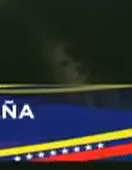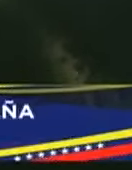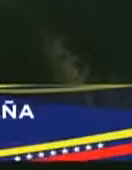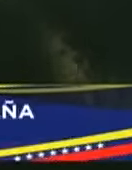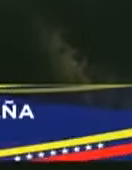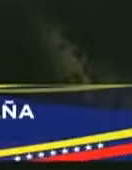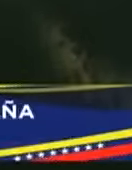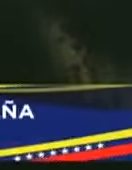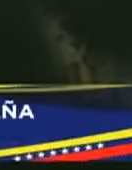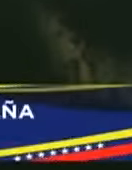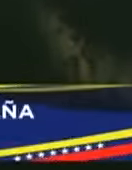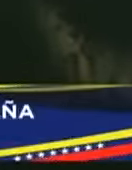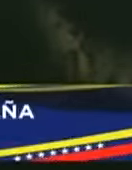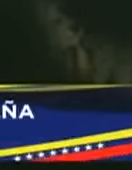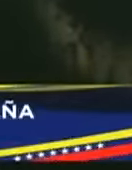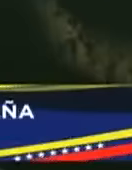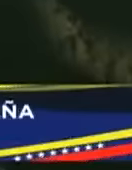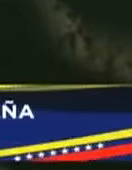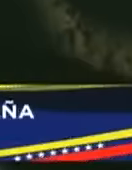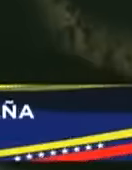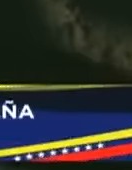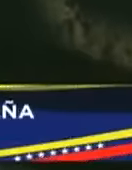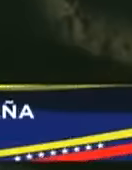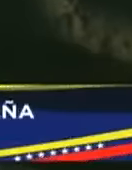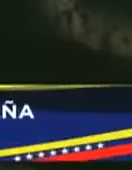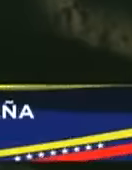ha marcado